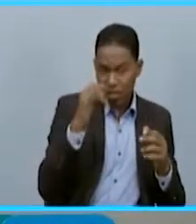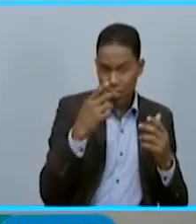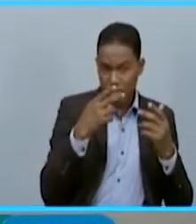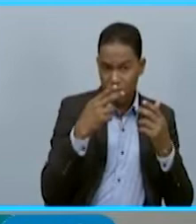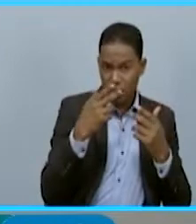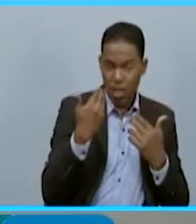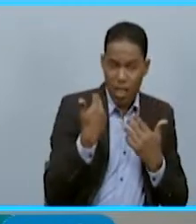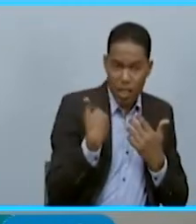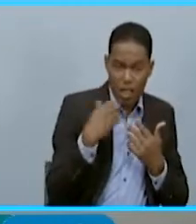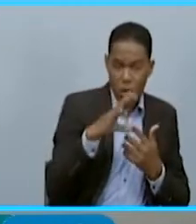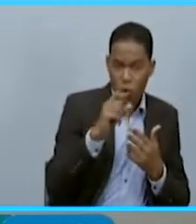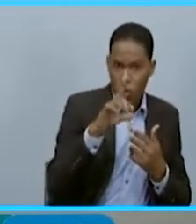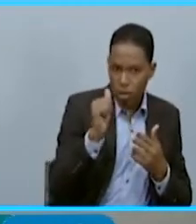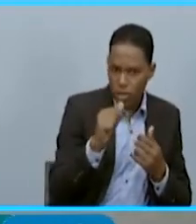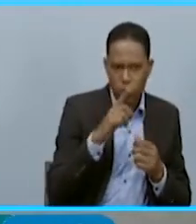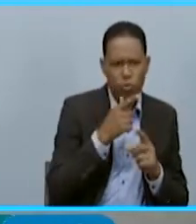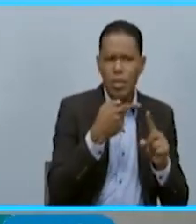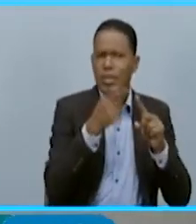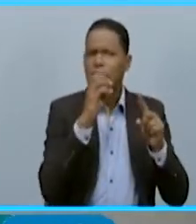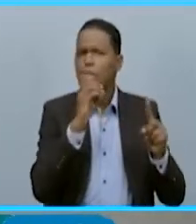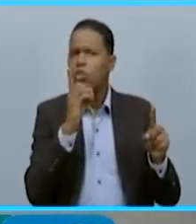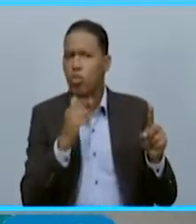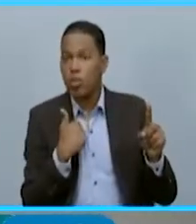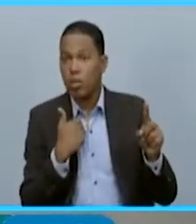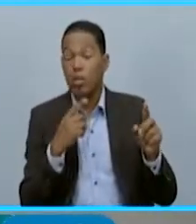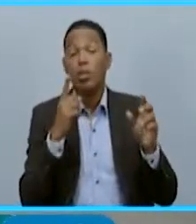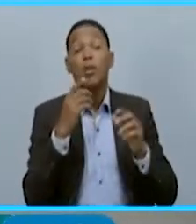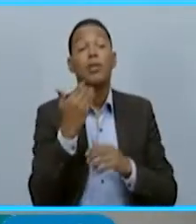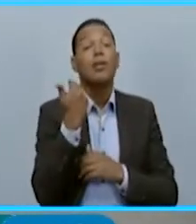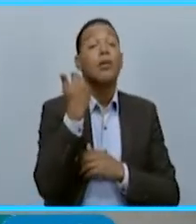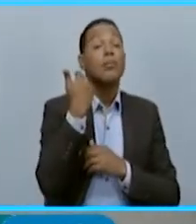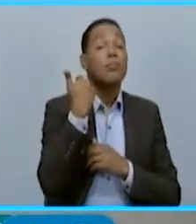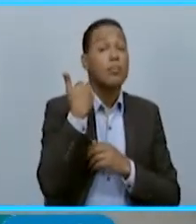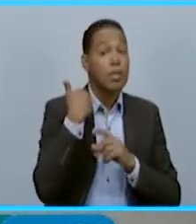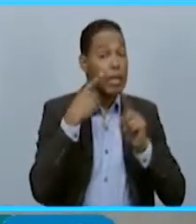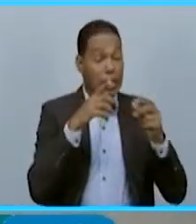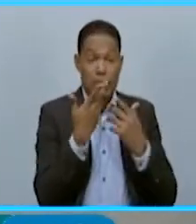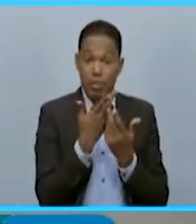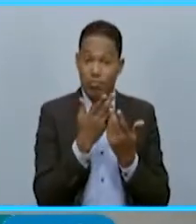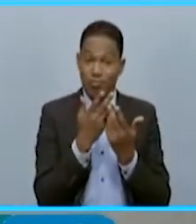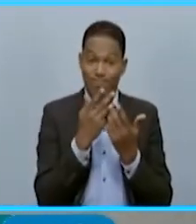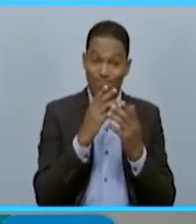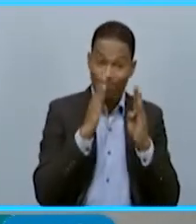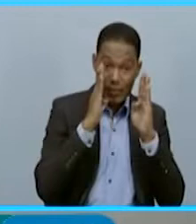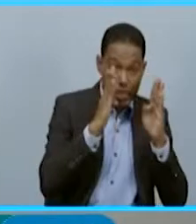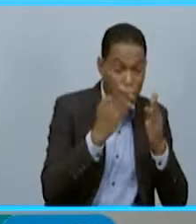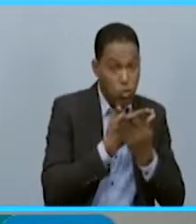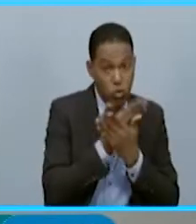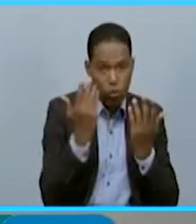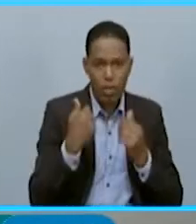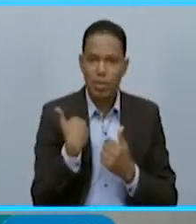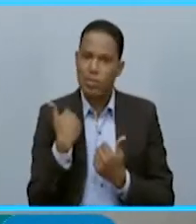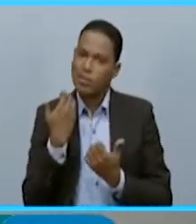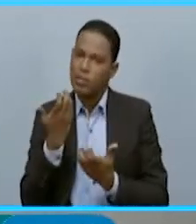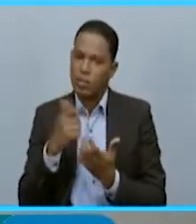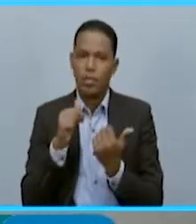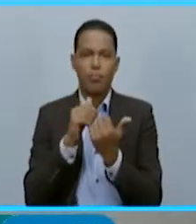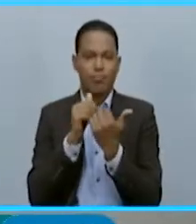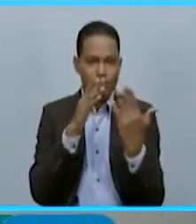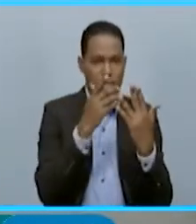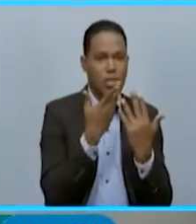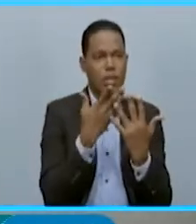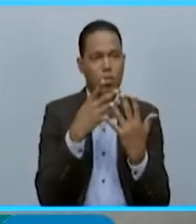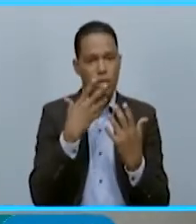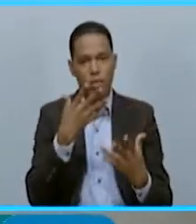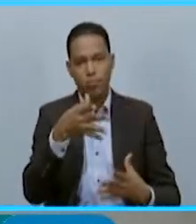no es de dónde viene Entonces ella viene de un sitio donde no hay atenciones Y donde está el riesgo de infecciones y es